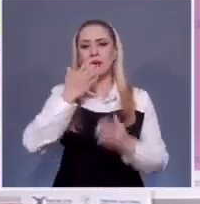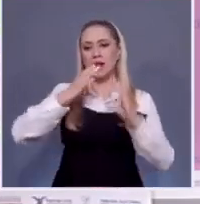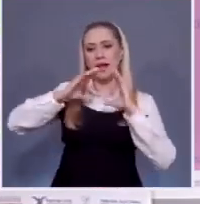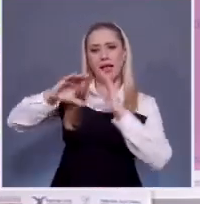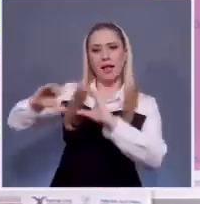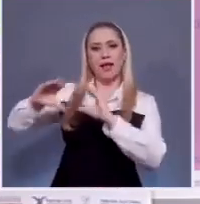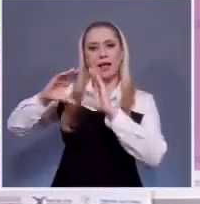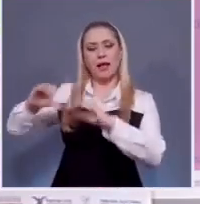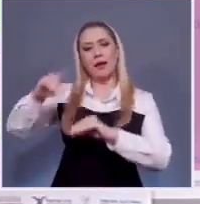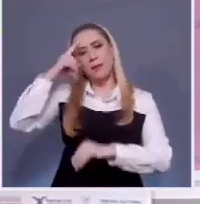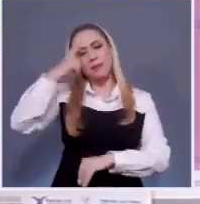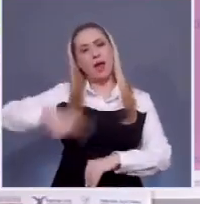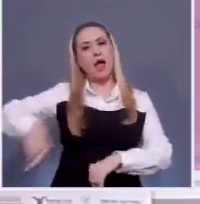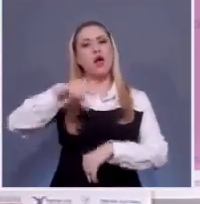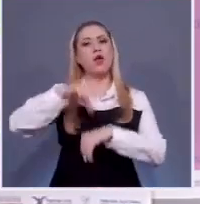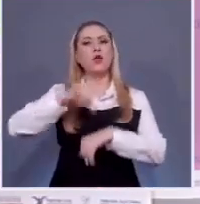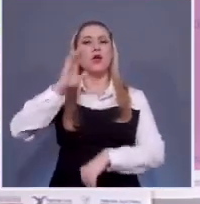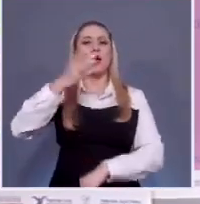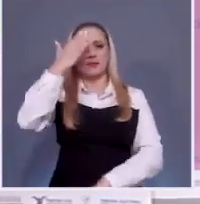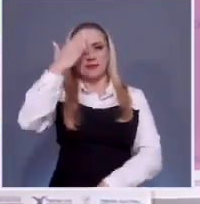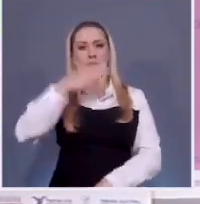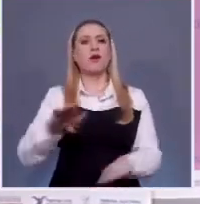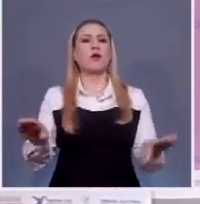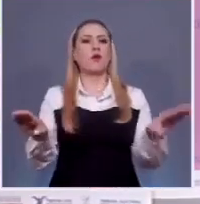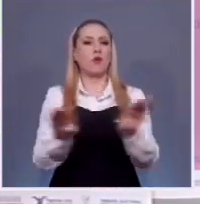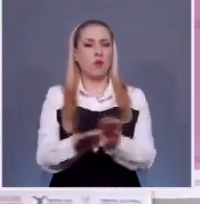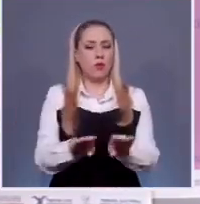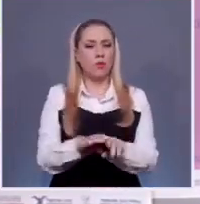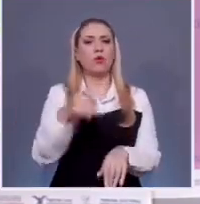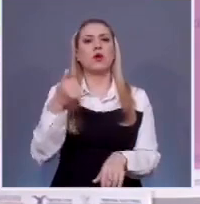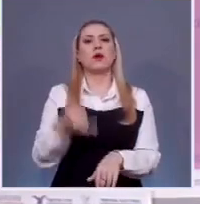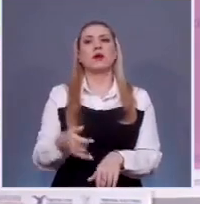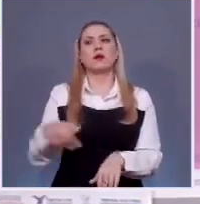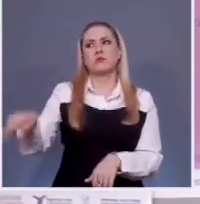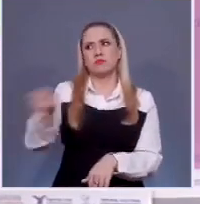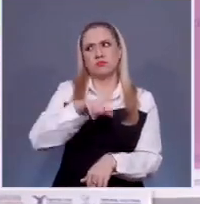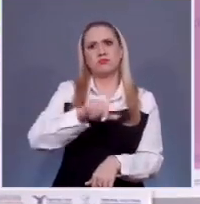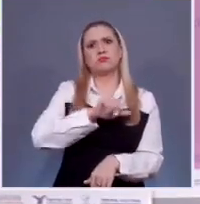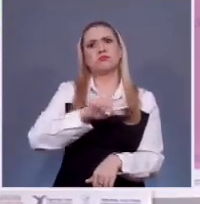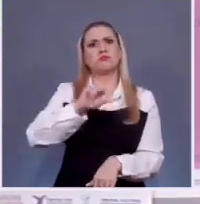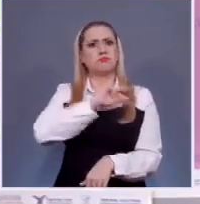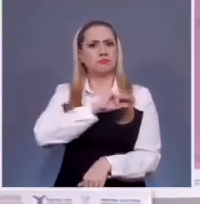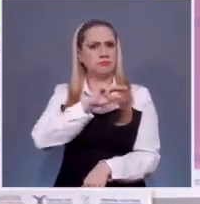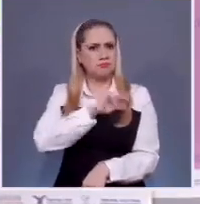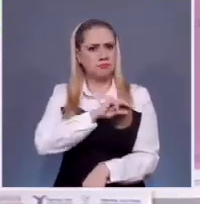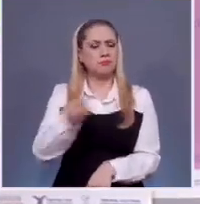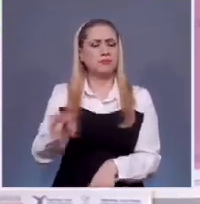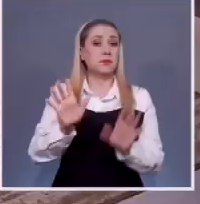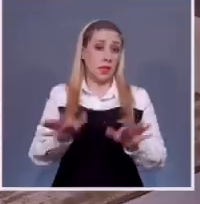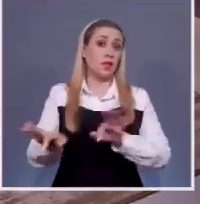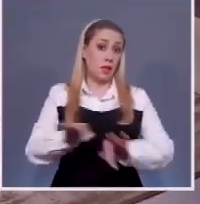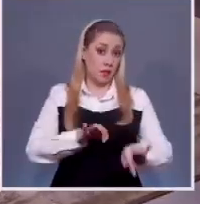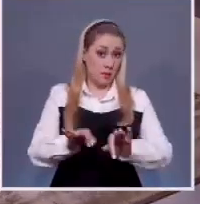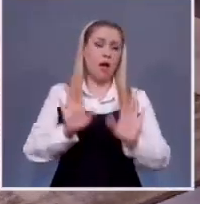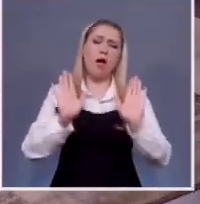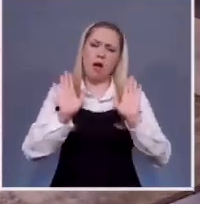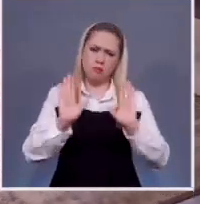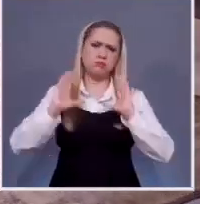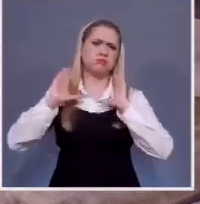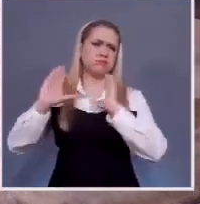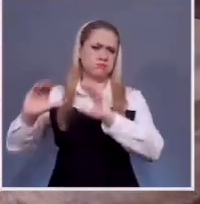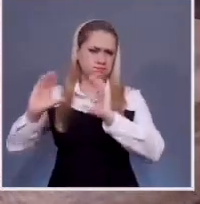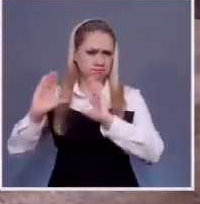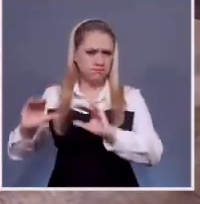de salud. Por supuesto, seguir capacitando a las y los especialistas que ya están en el terreno, pero tenemos que aliarnos también con